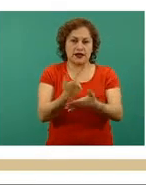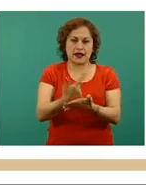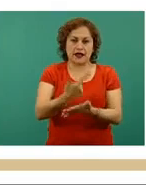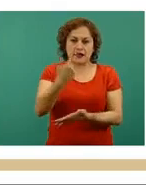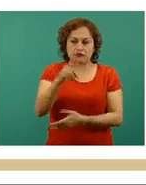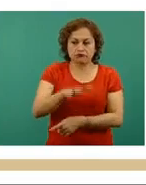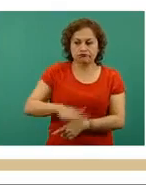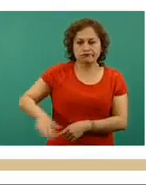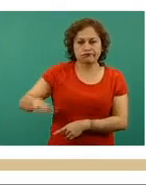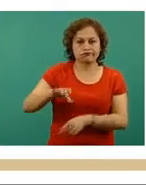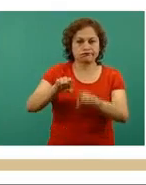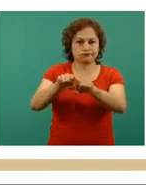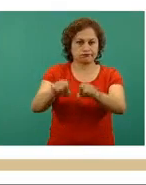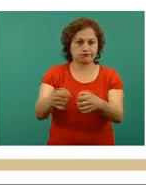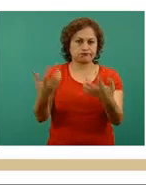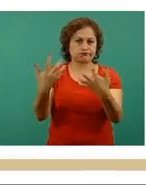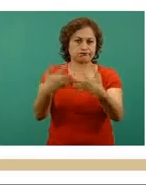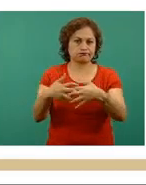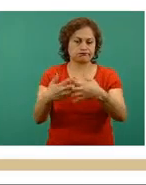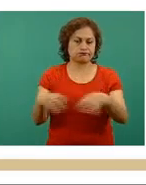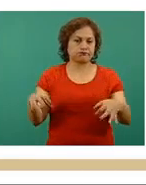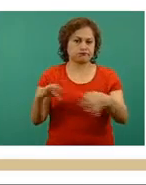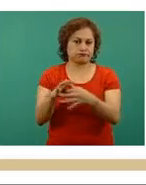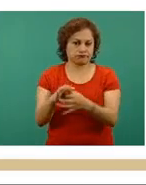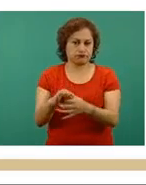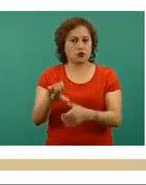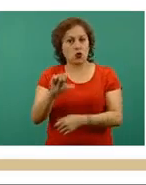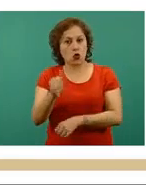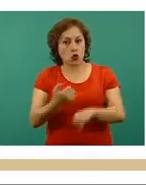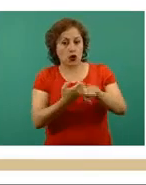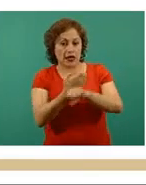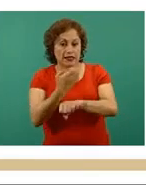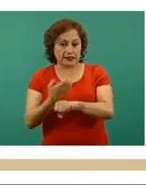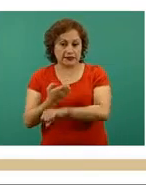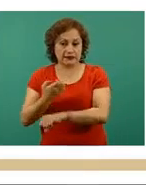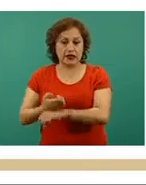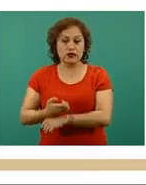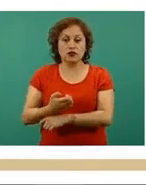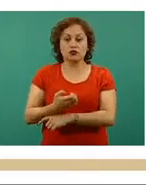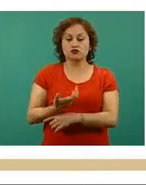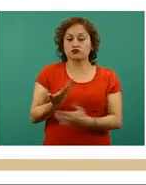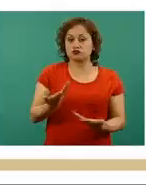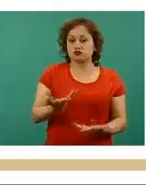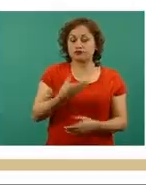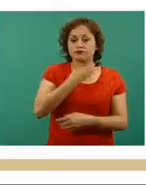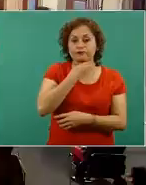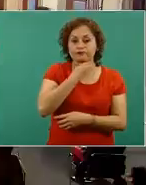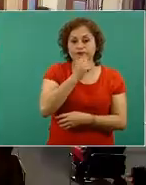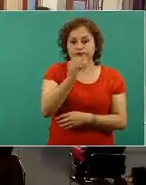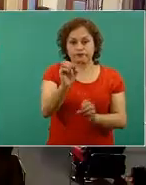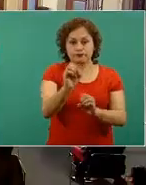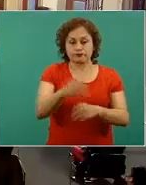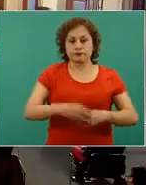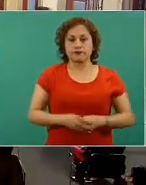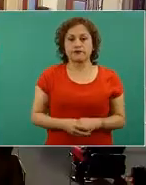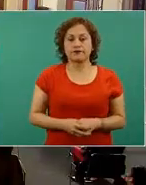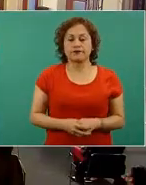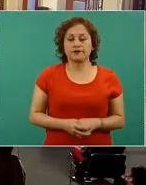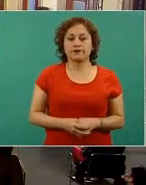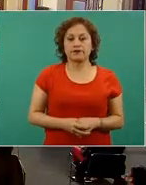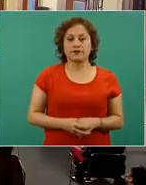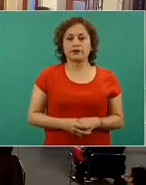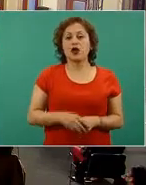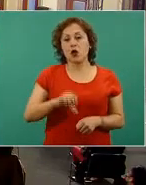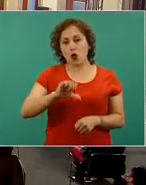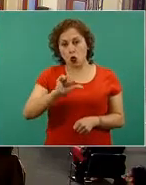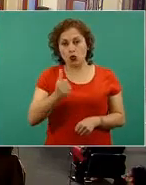ninguna entidad entre el 50 y el 69% que esté presentando este comportamiento. 5 entidades también